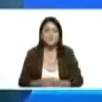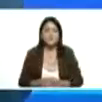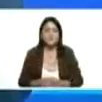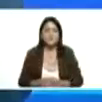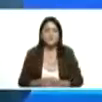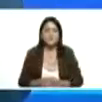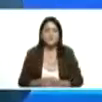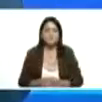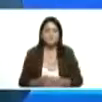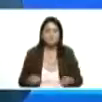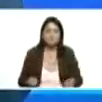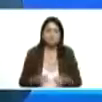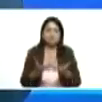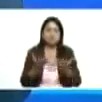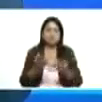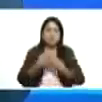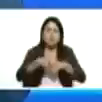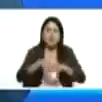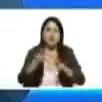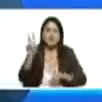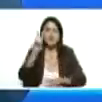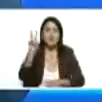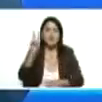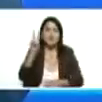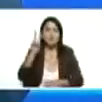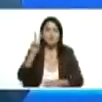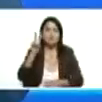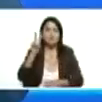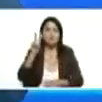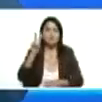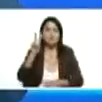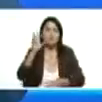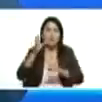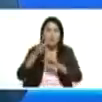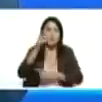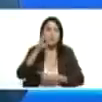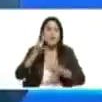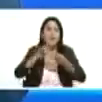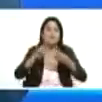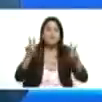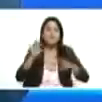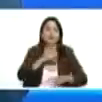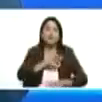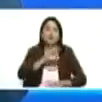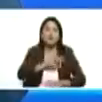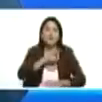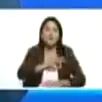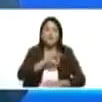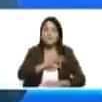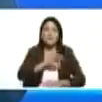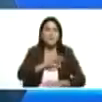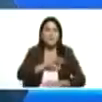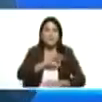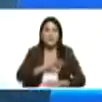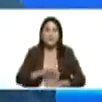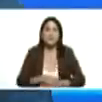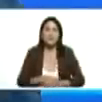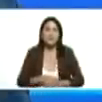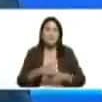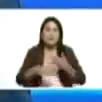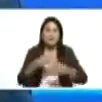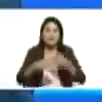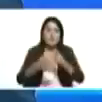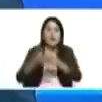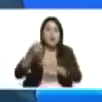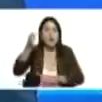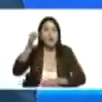tener en Venezuela consolidada la paz social, avanzando hacia la justicia que necesita el